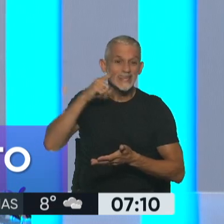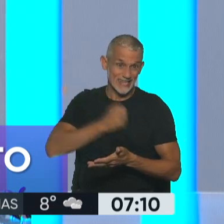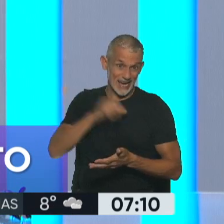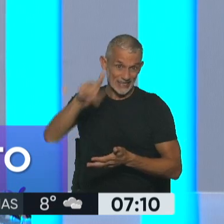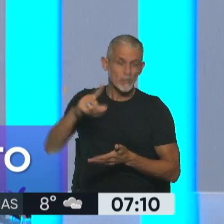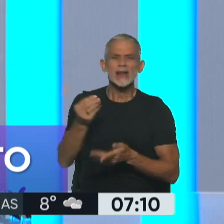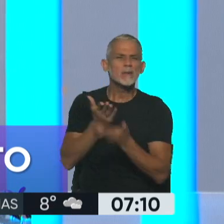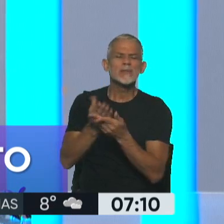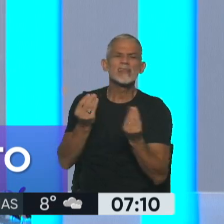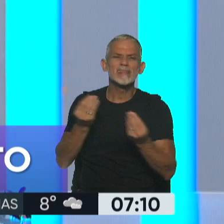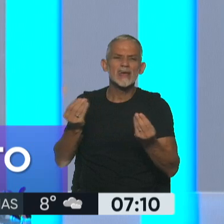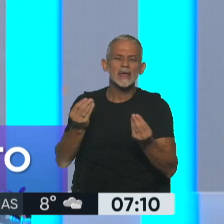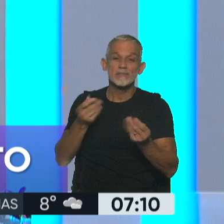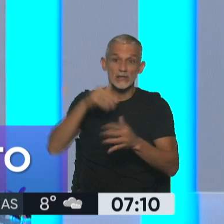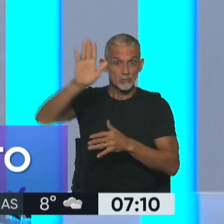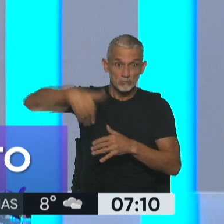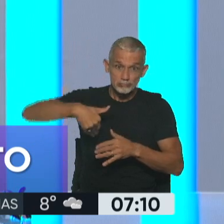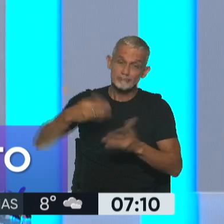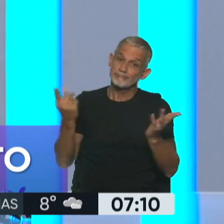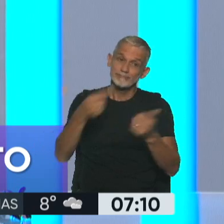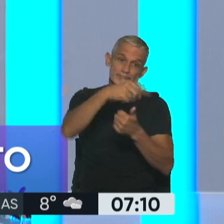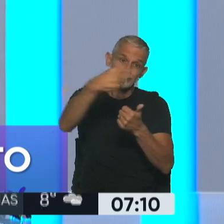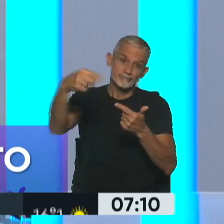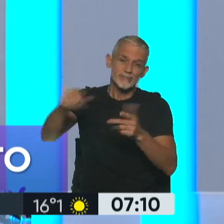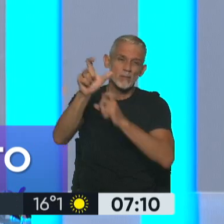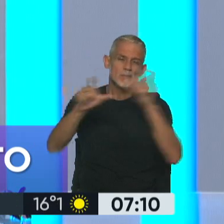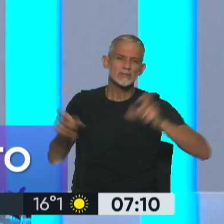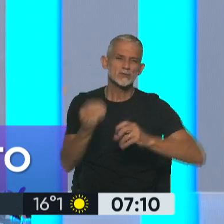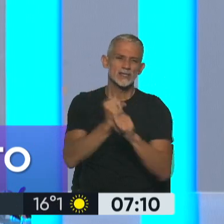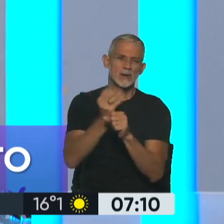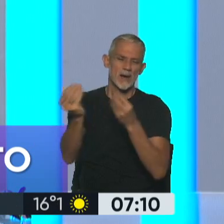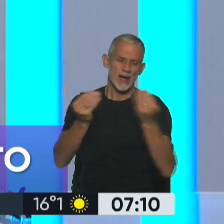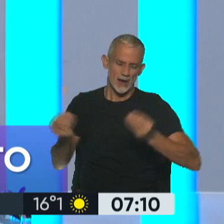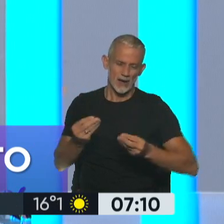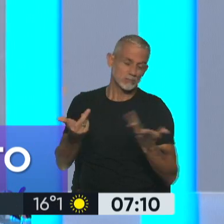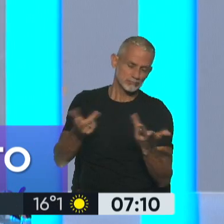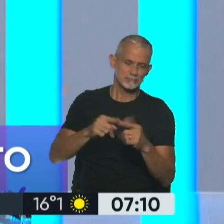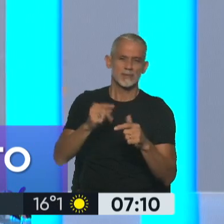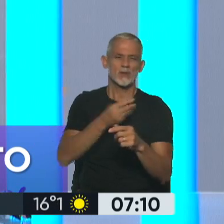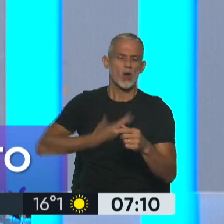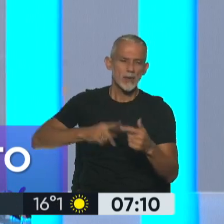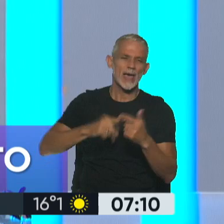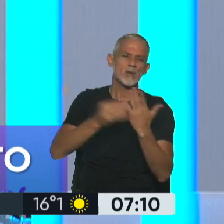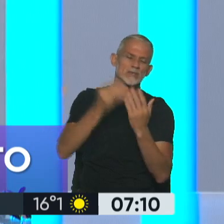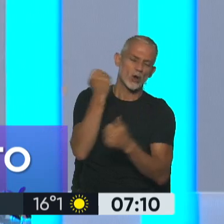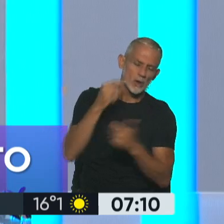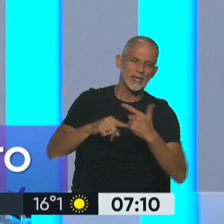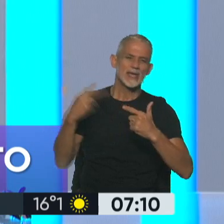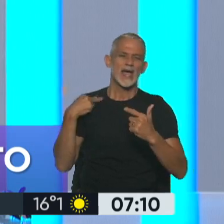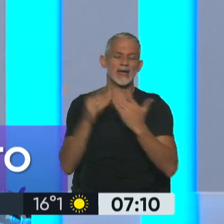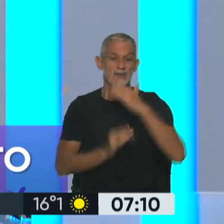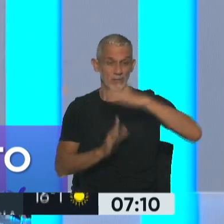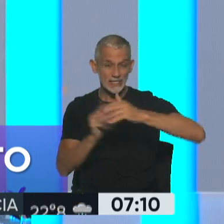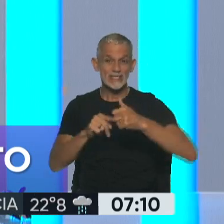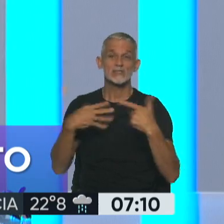Catamarca, que citen a diferentes funcionarios, entre ellos el jefe de gabinete, el ministro de Economía, el